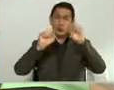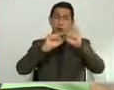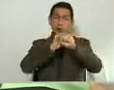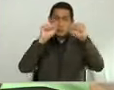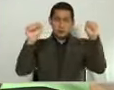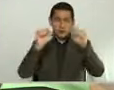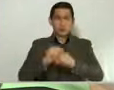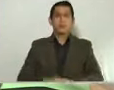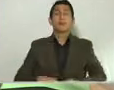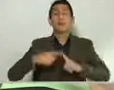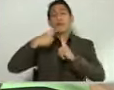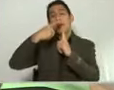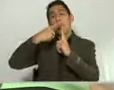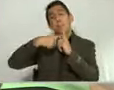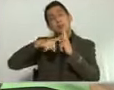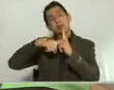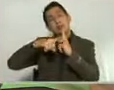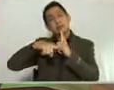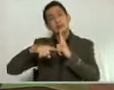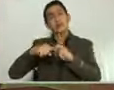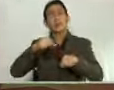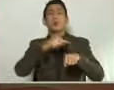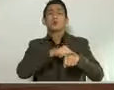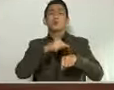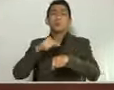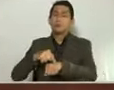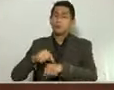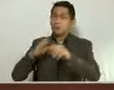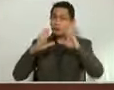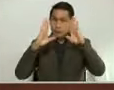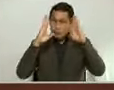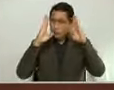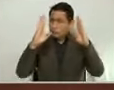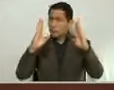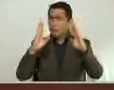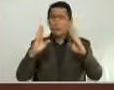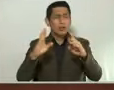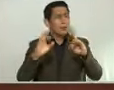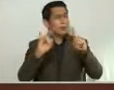En el tema de mercados hay un horario de atención. ¿Algún momento se ha previsto